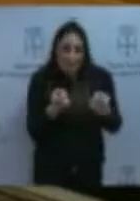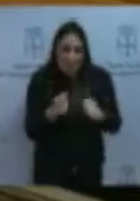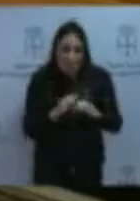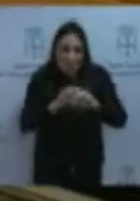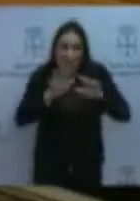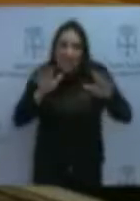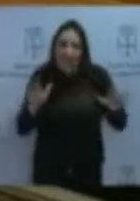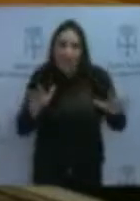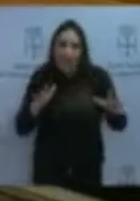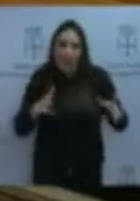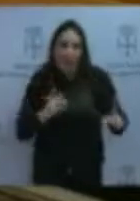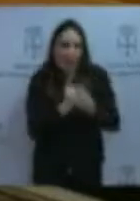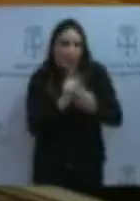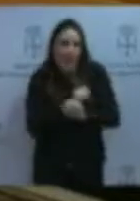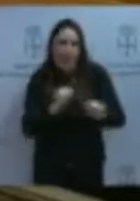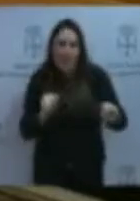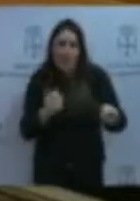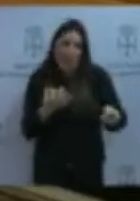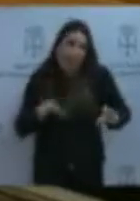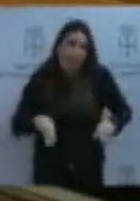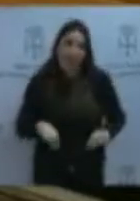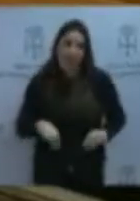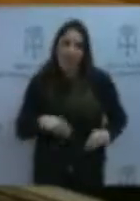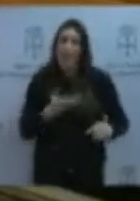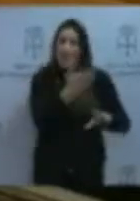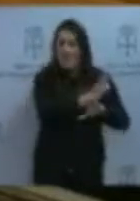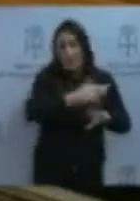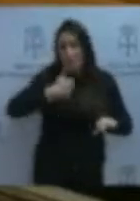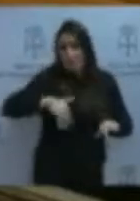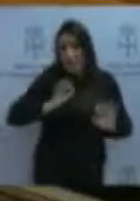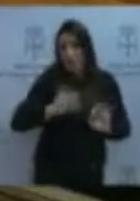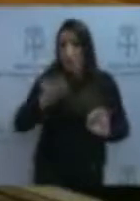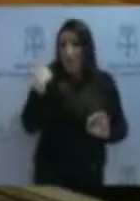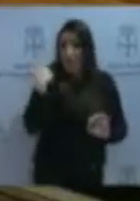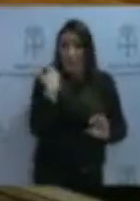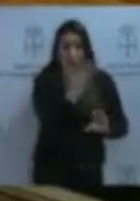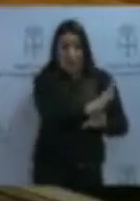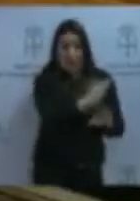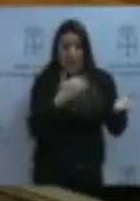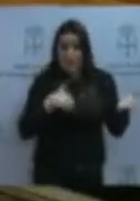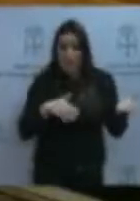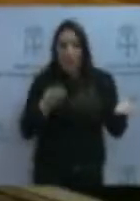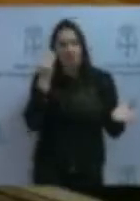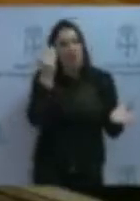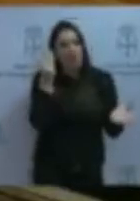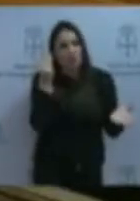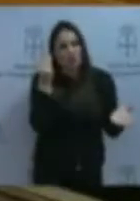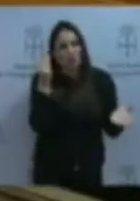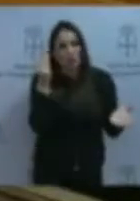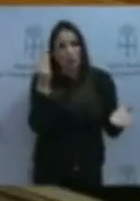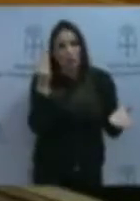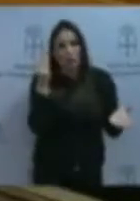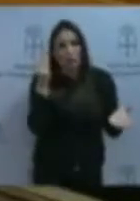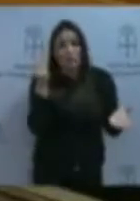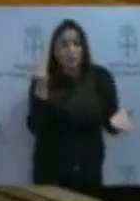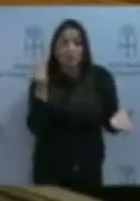que deberían aceptarles. Tienenles ya enriba la mesa, ya les pusimos ayer enriba la mesa y creemos que van a ser